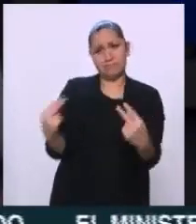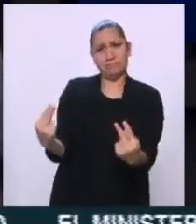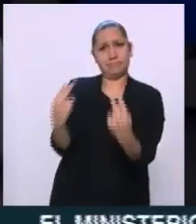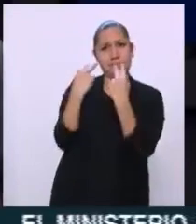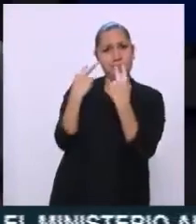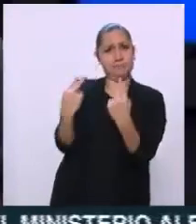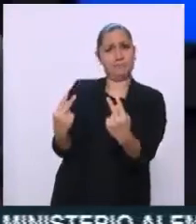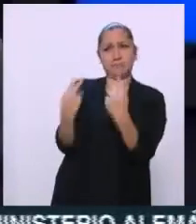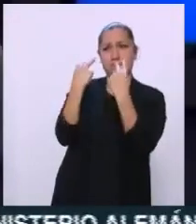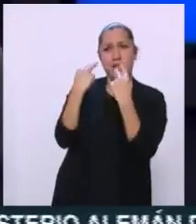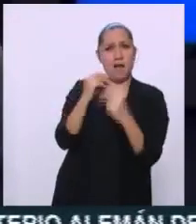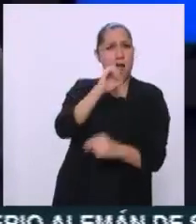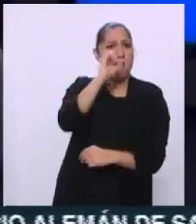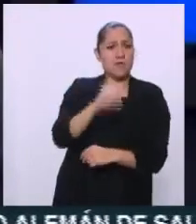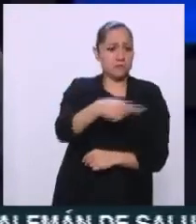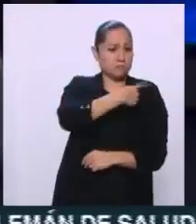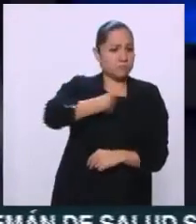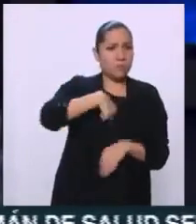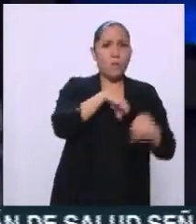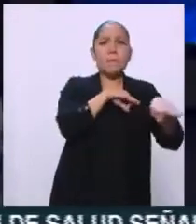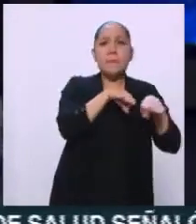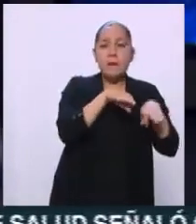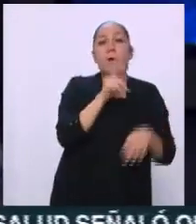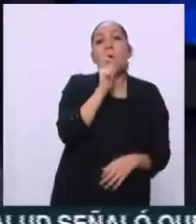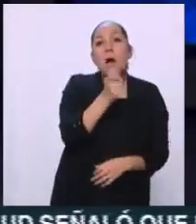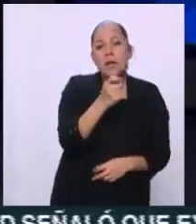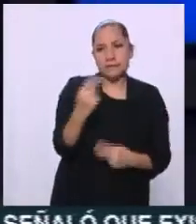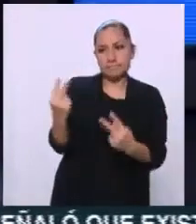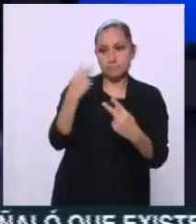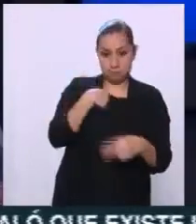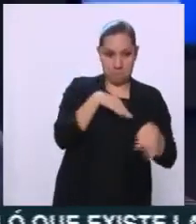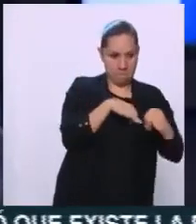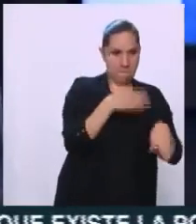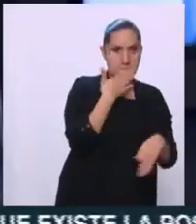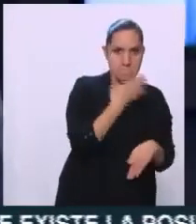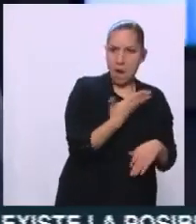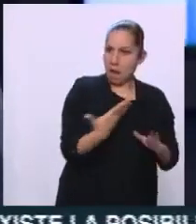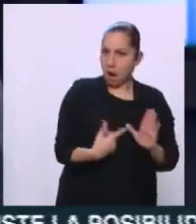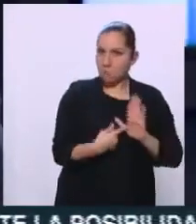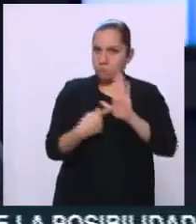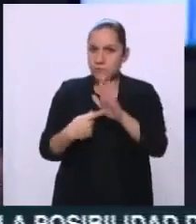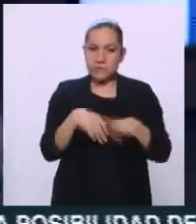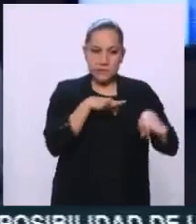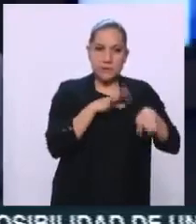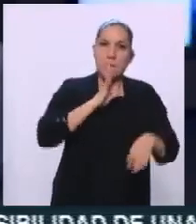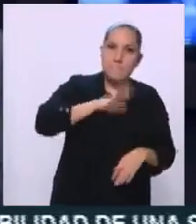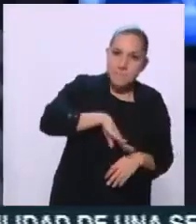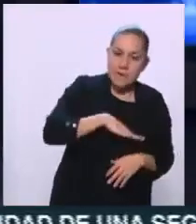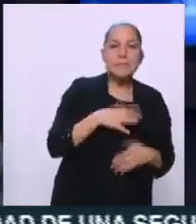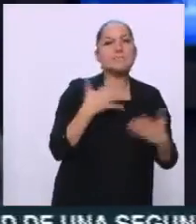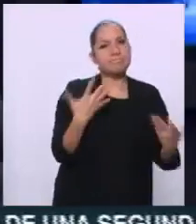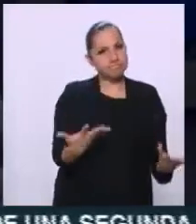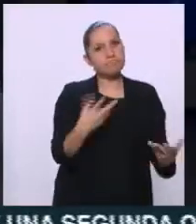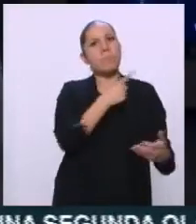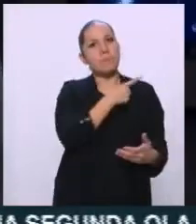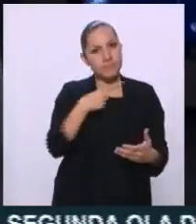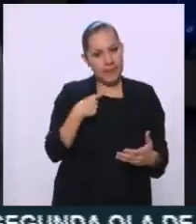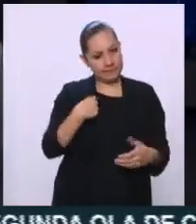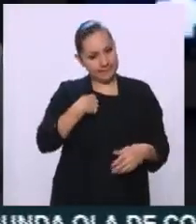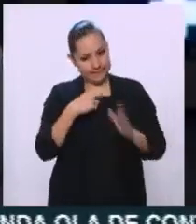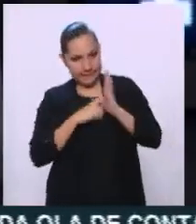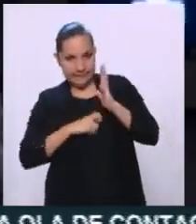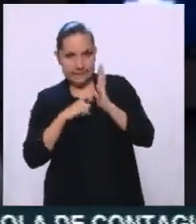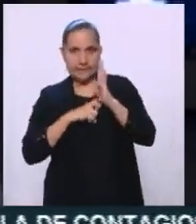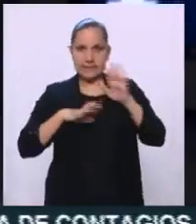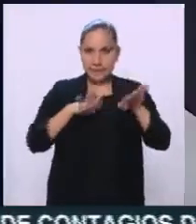haya validez y responder cuando no lo haya, pero siempre aceptar los argumentos válidos del ciudadano, sea incluso un comunicador o